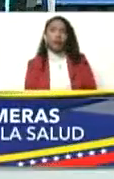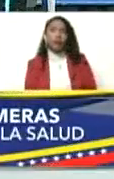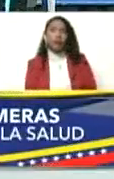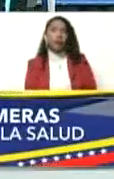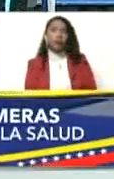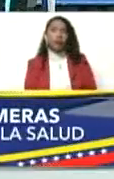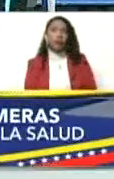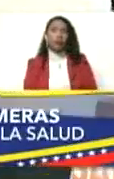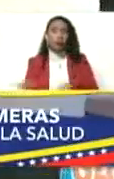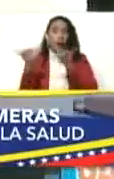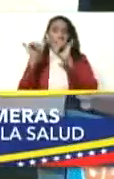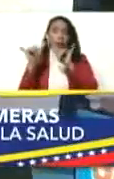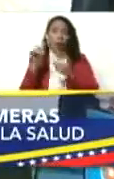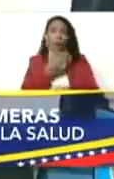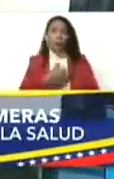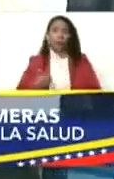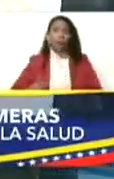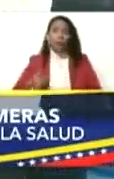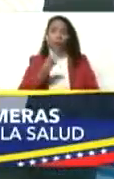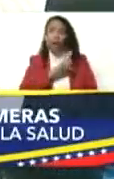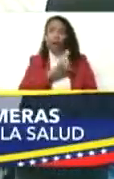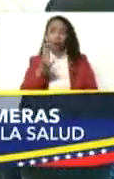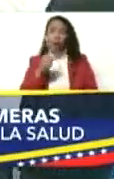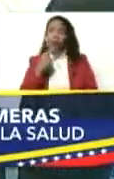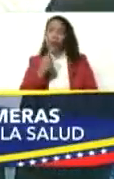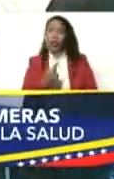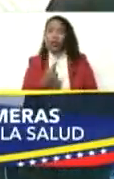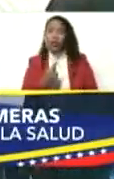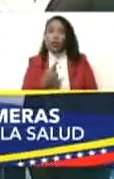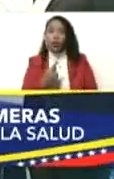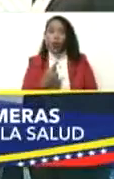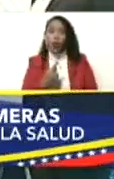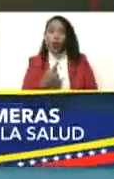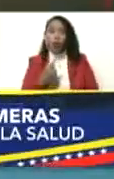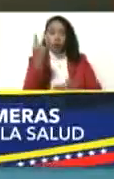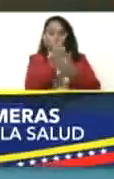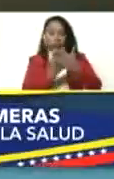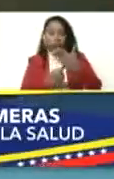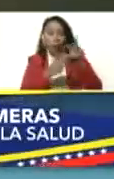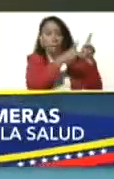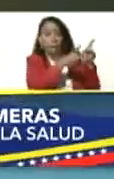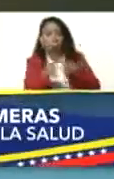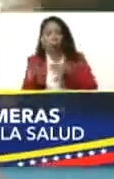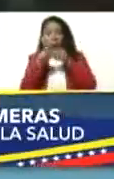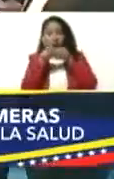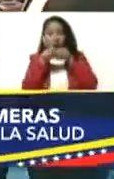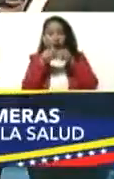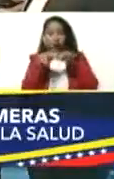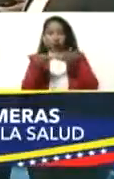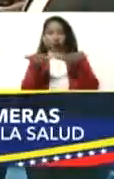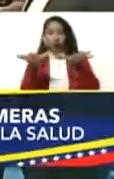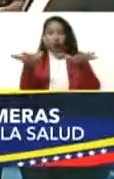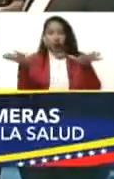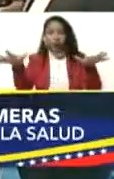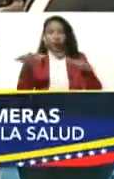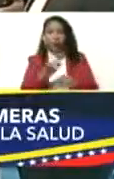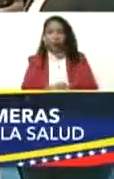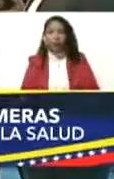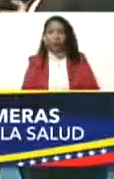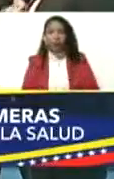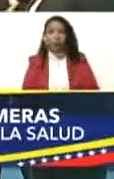Asimismo, el presidente de la República ha ordenado diseñar un plan de expansión en la Escuela Salvador Allende para